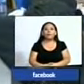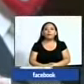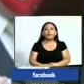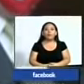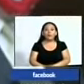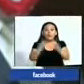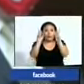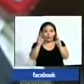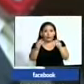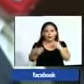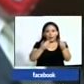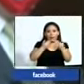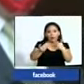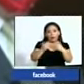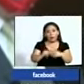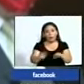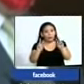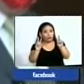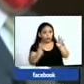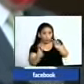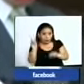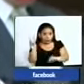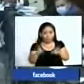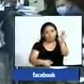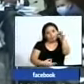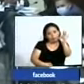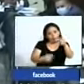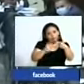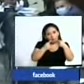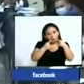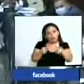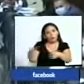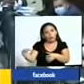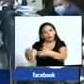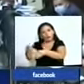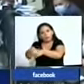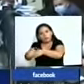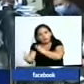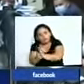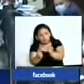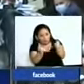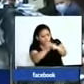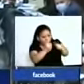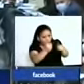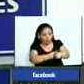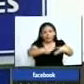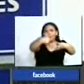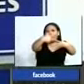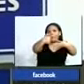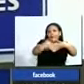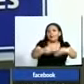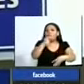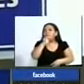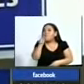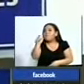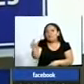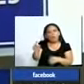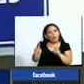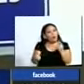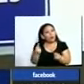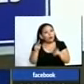También le contamos de los 2 dictámenes aprobados en la Asamblea Legislativa relacionados a reformas al sistema de pensiones. Uno de ellos para que